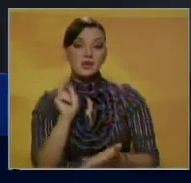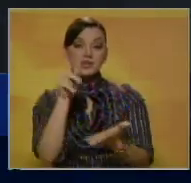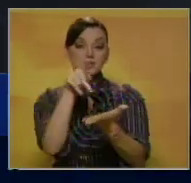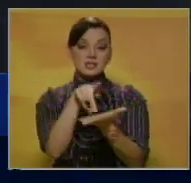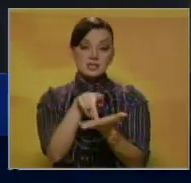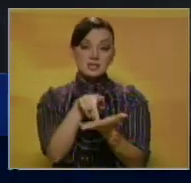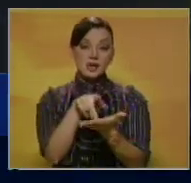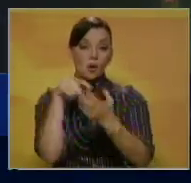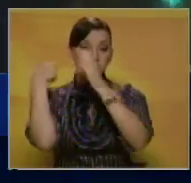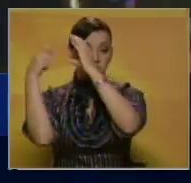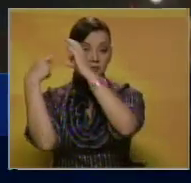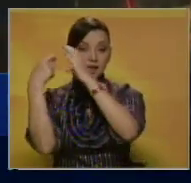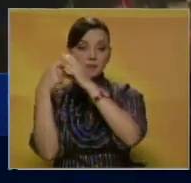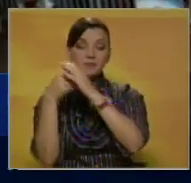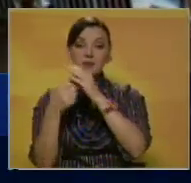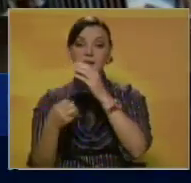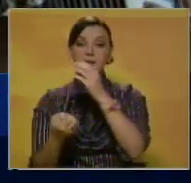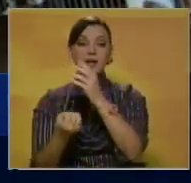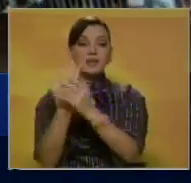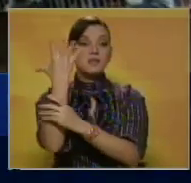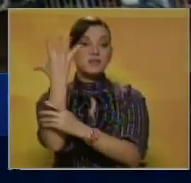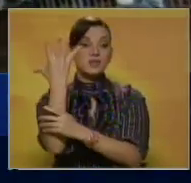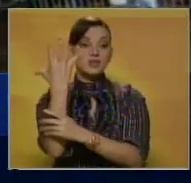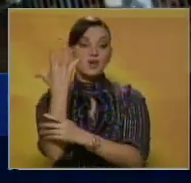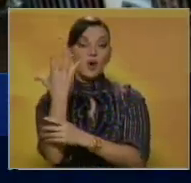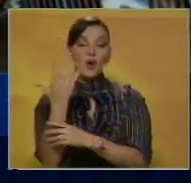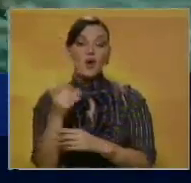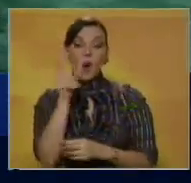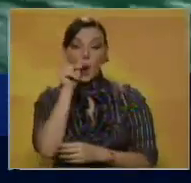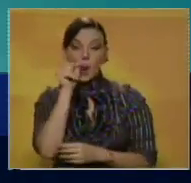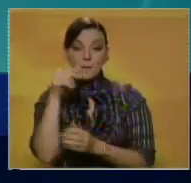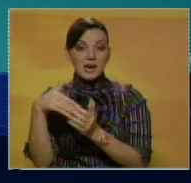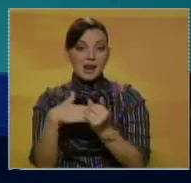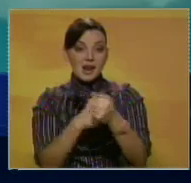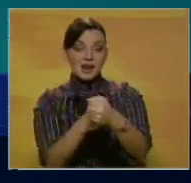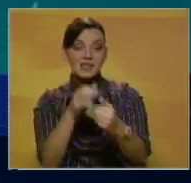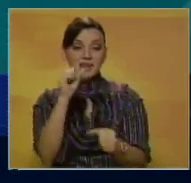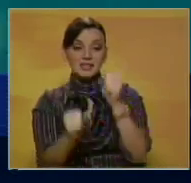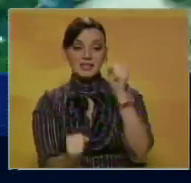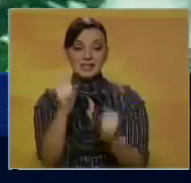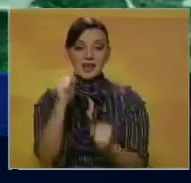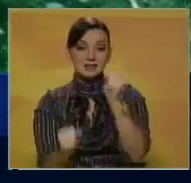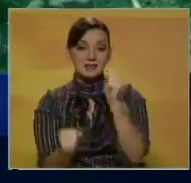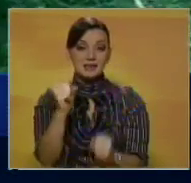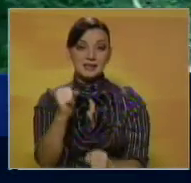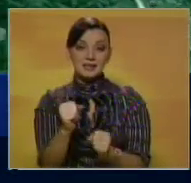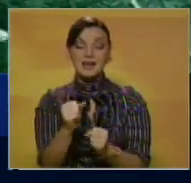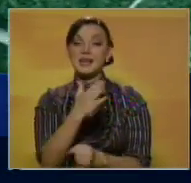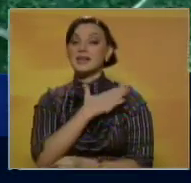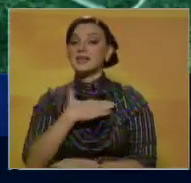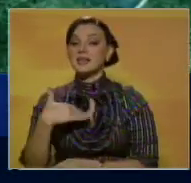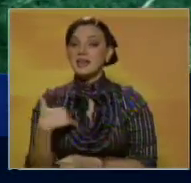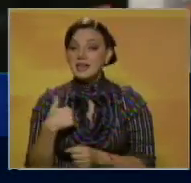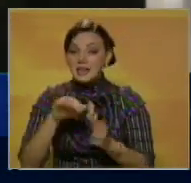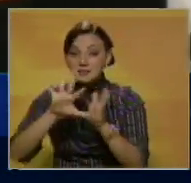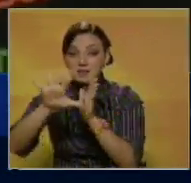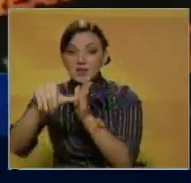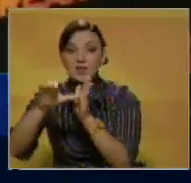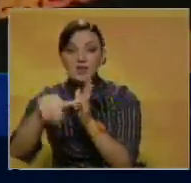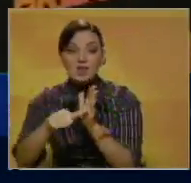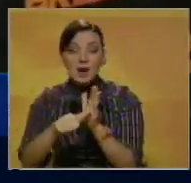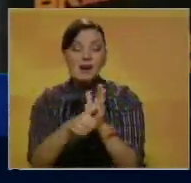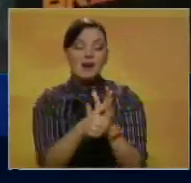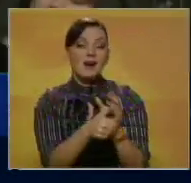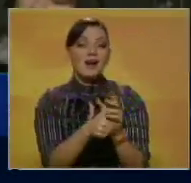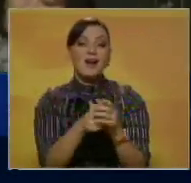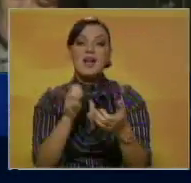del remake de Point Break, película en la que interpreta al líder de un grupo de atletas de élite dedicados a cometer actos delictivos, en contraste